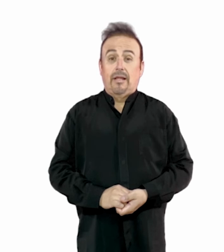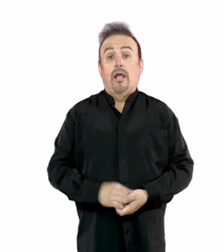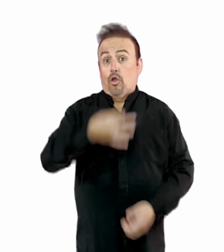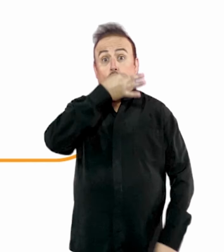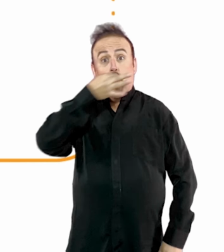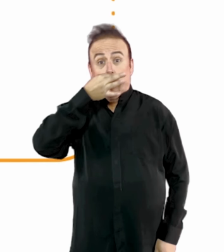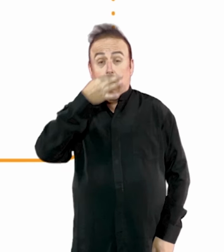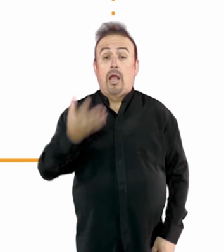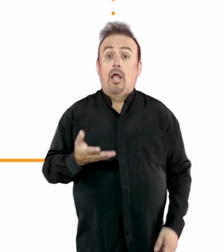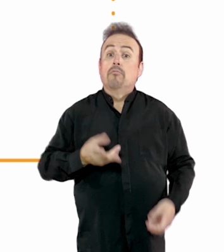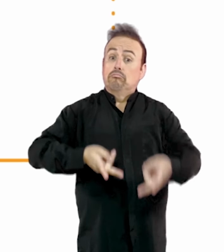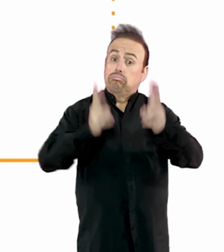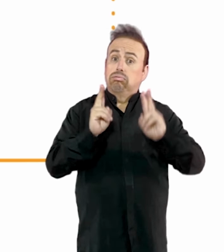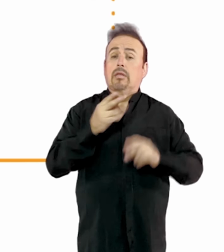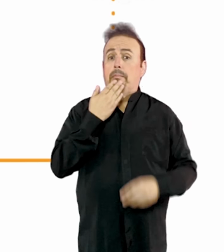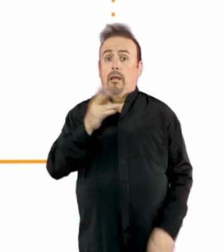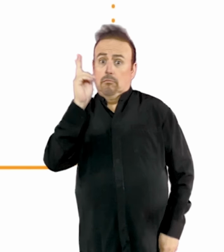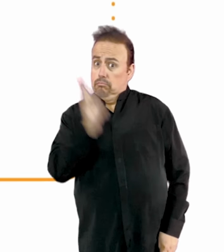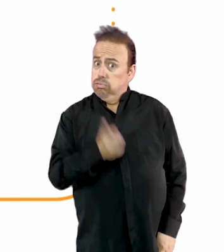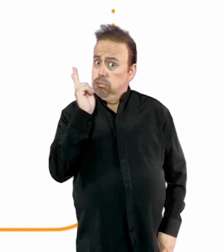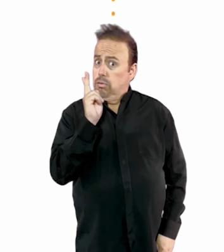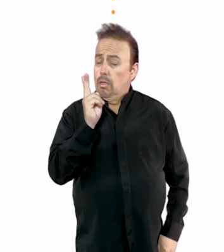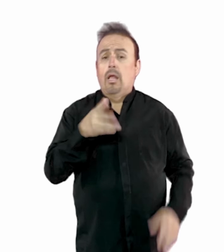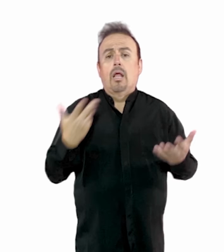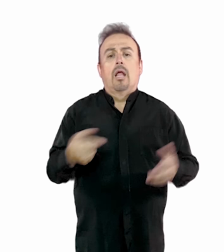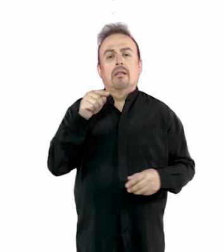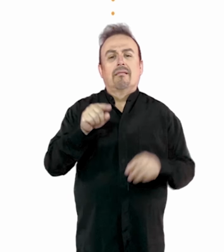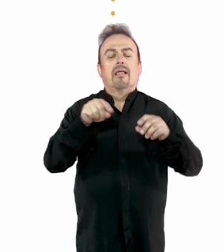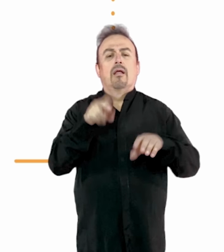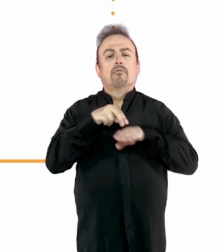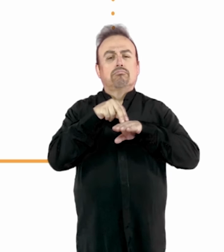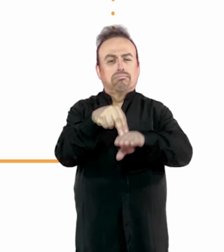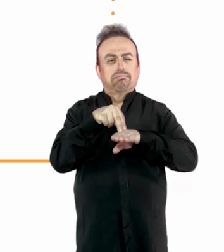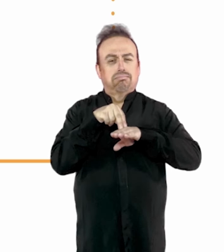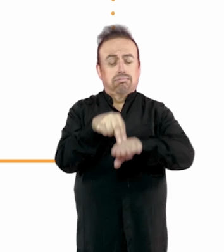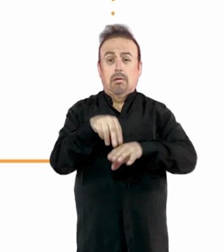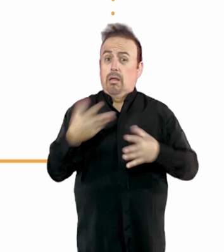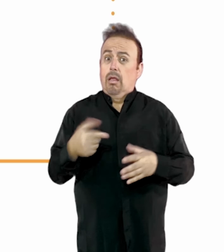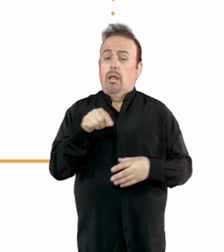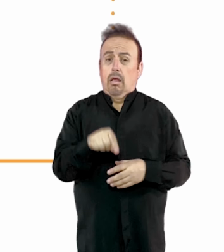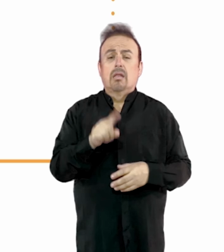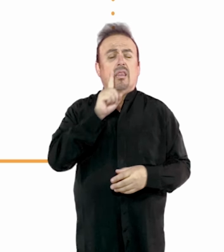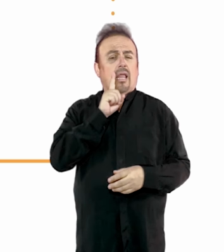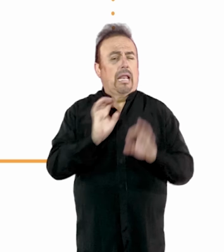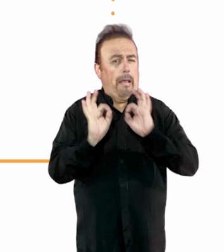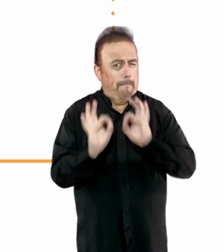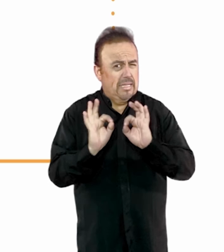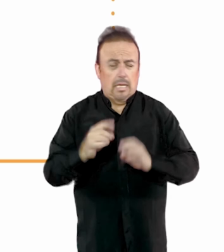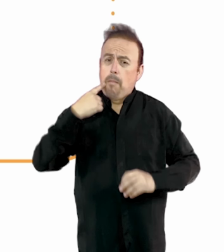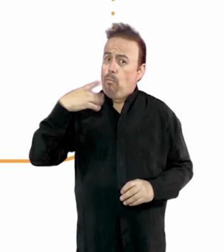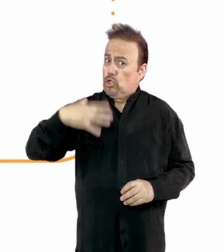Consumo de drogas lícitas e ilícitas en el rubro del transporte. El rubro de transporte tiene una especial